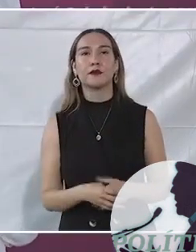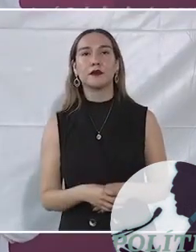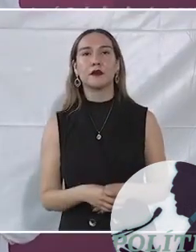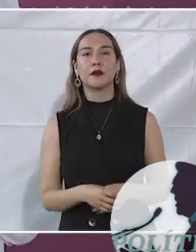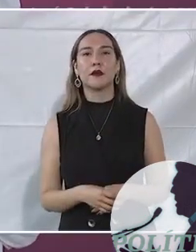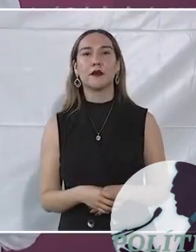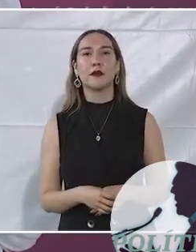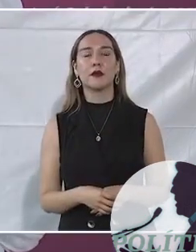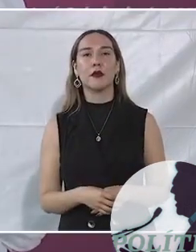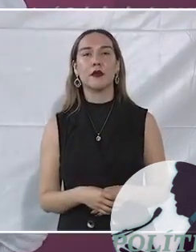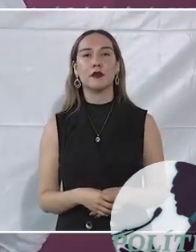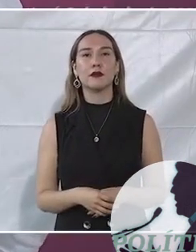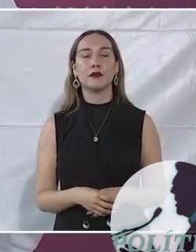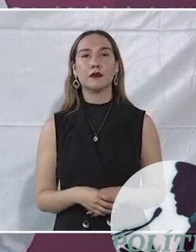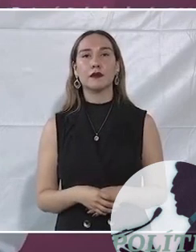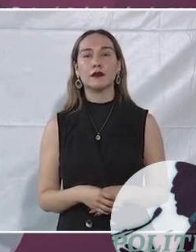a otras